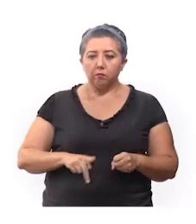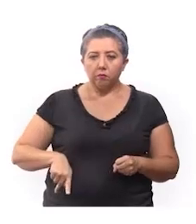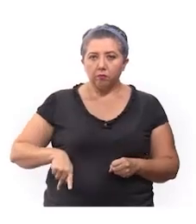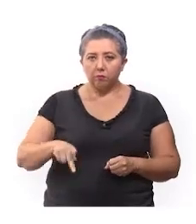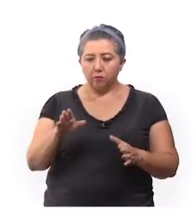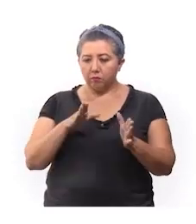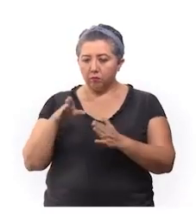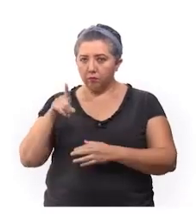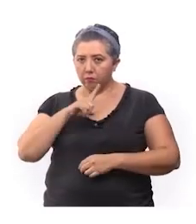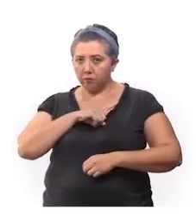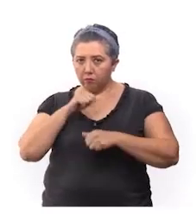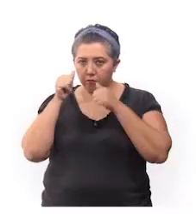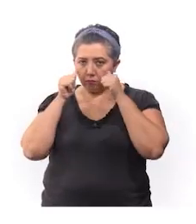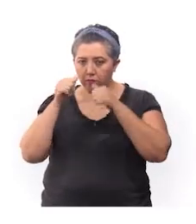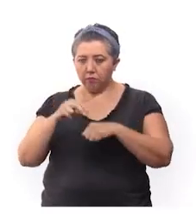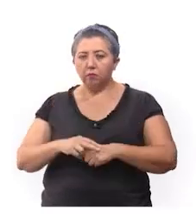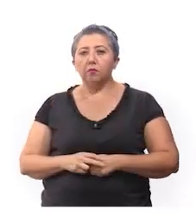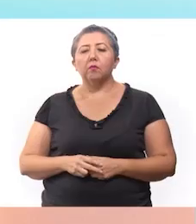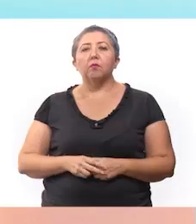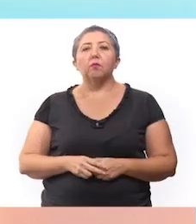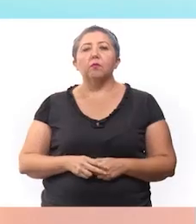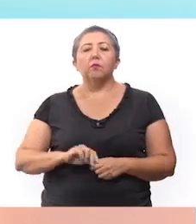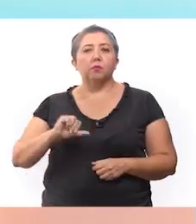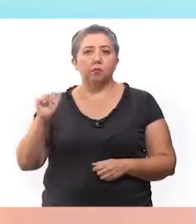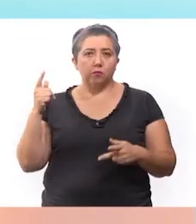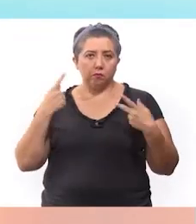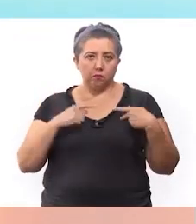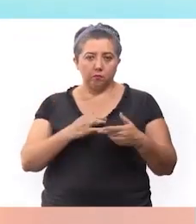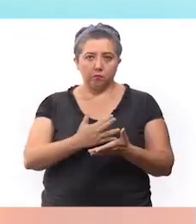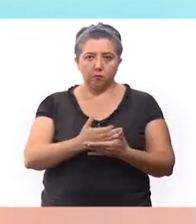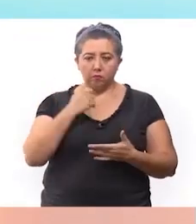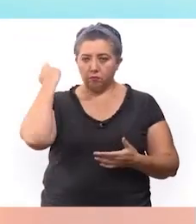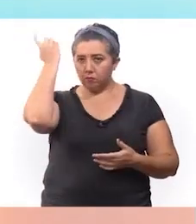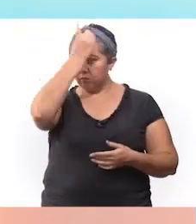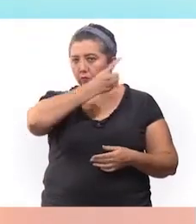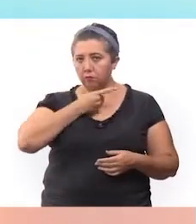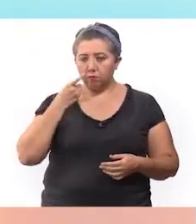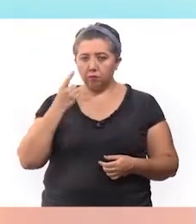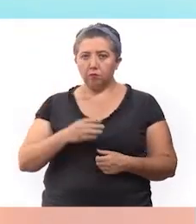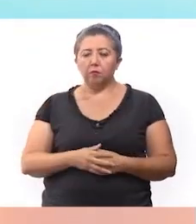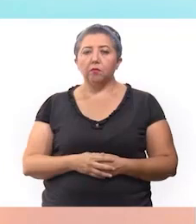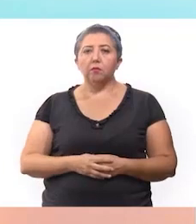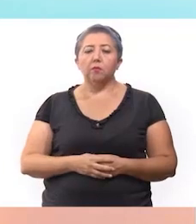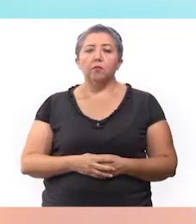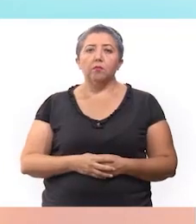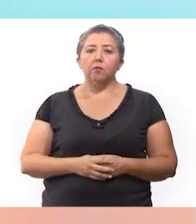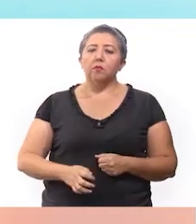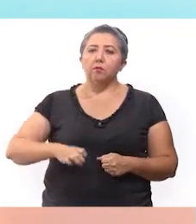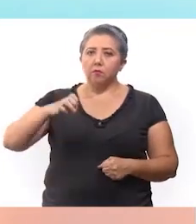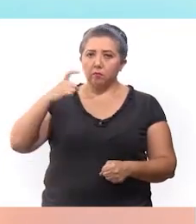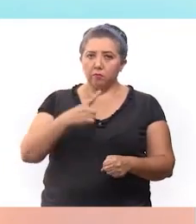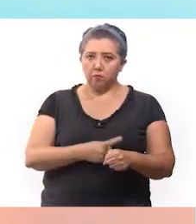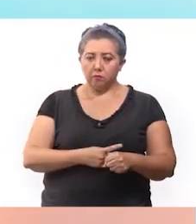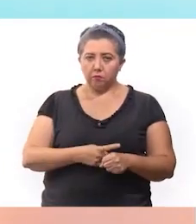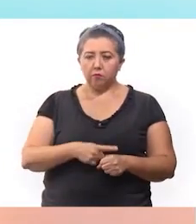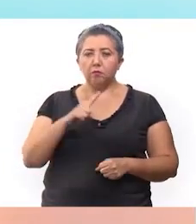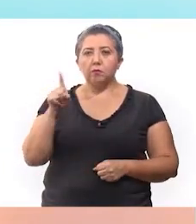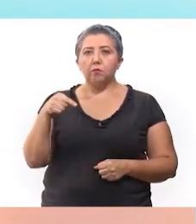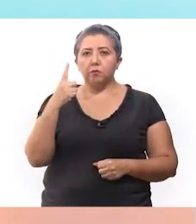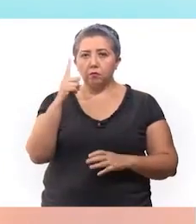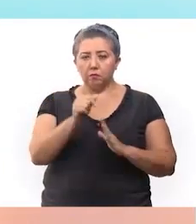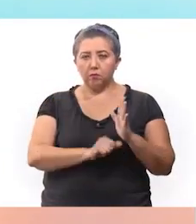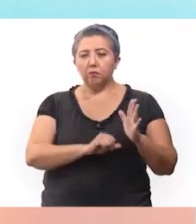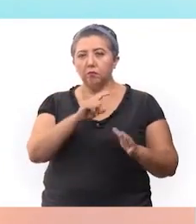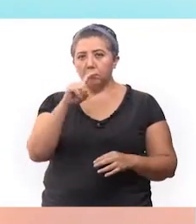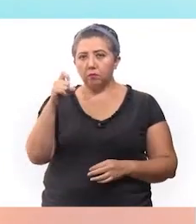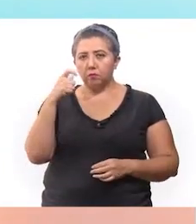en hospitales públicos y en aislamiento total. Hay otros pacientes a la espera de diagnóstico. El rango de edad de los casos